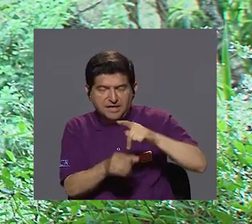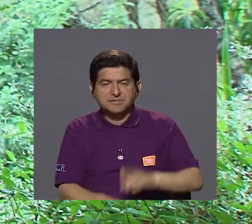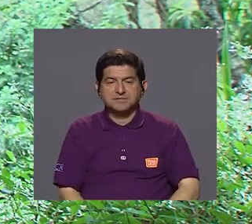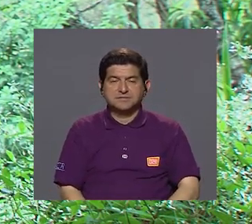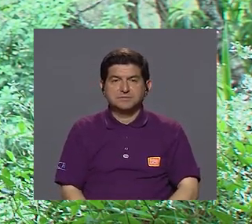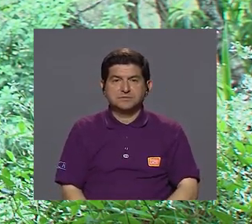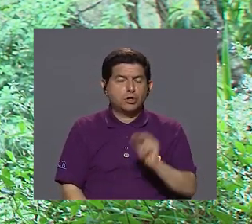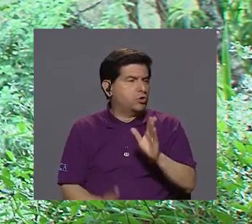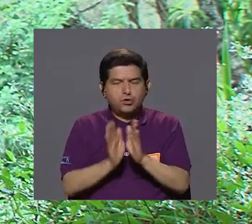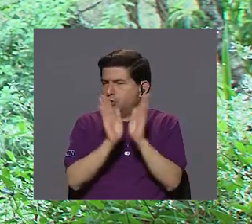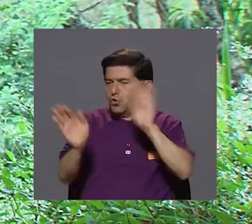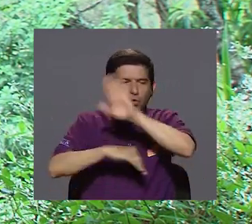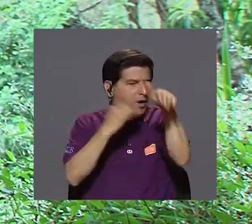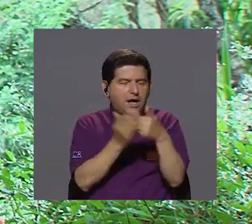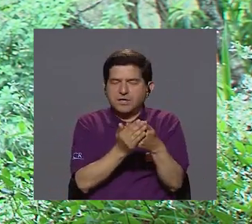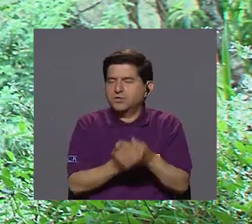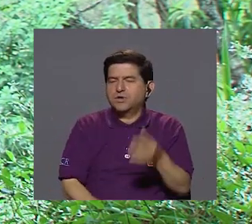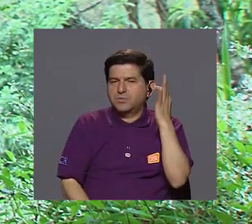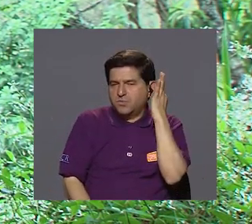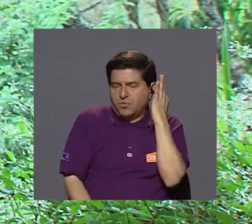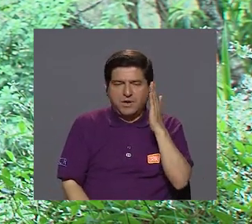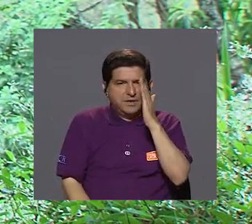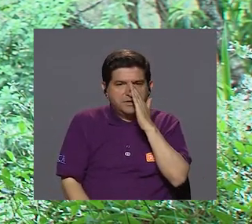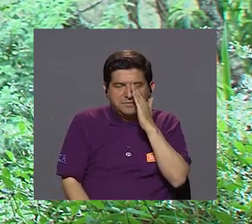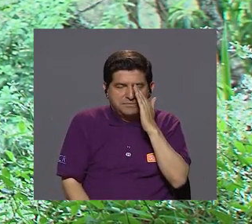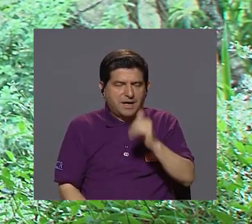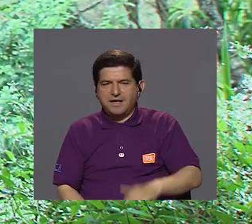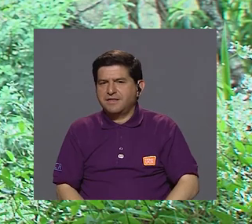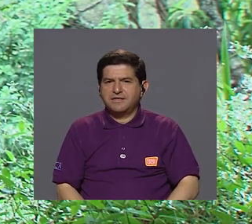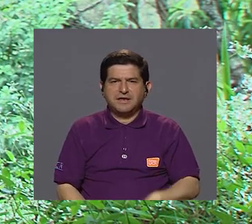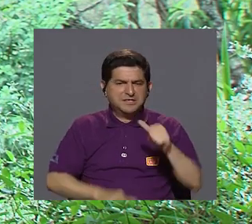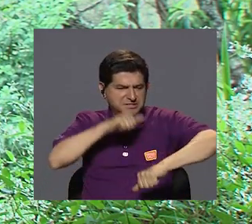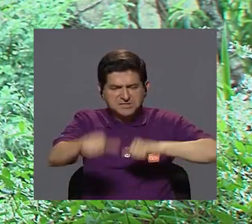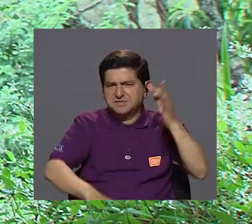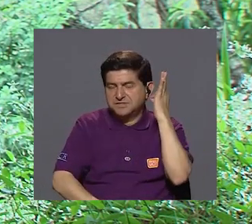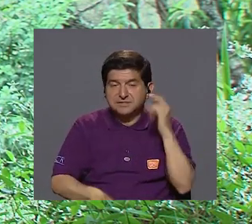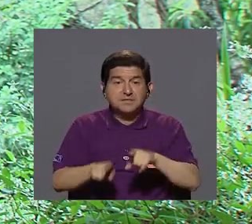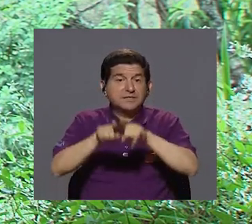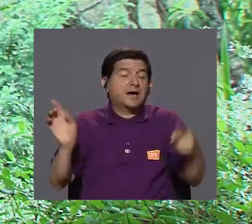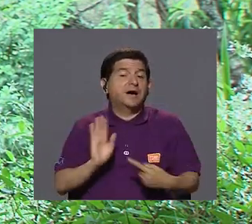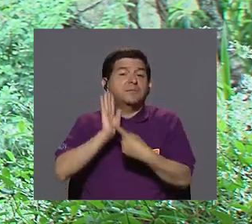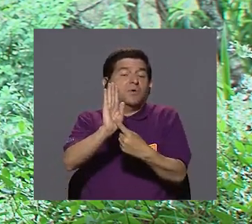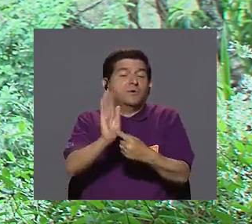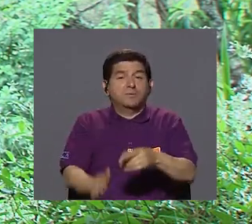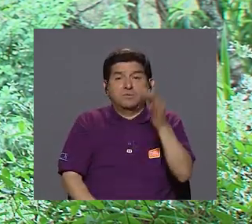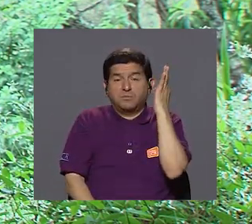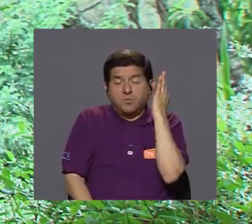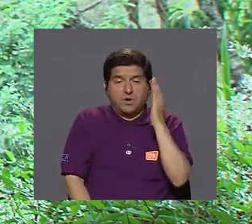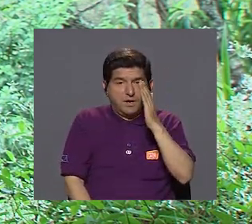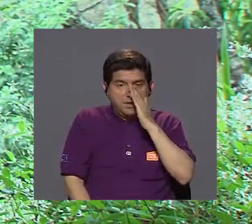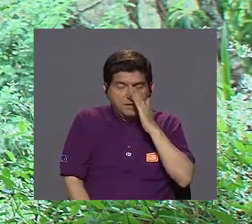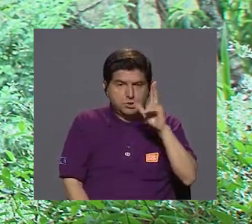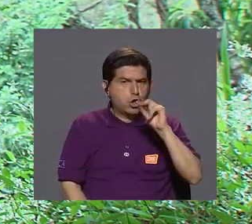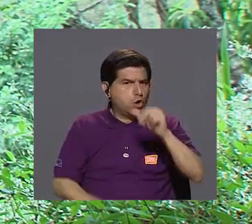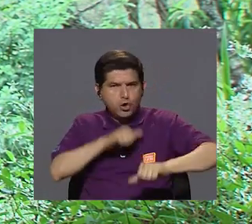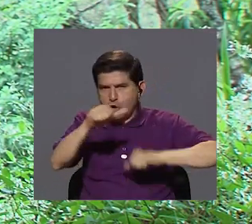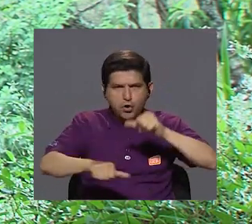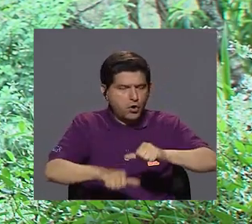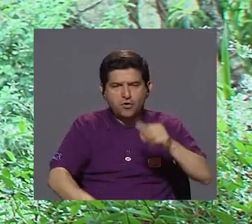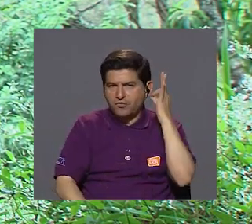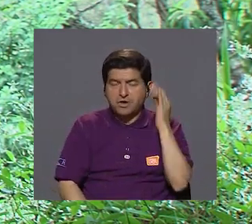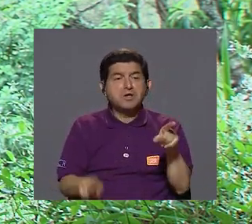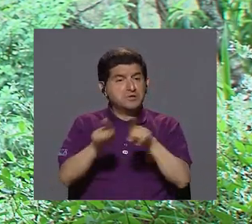Entonces, ni generaliza todas las mujeres madres feministas, ¿verdad?, y tampoco indica que mujeres, madres